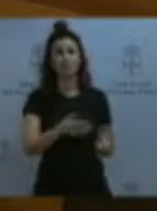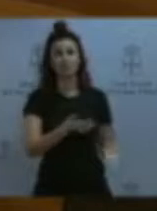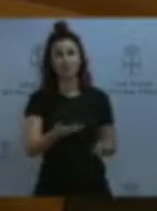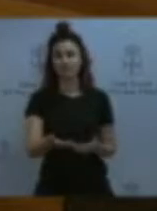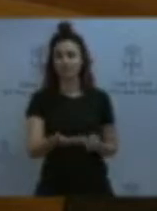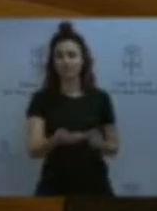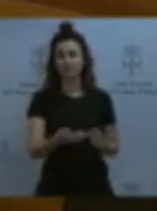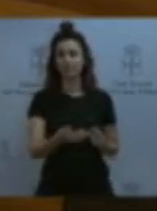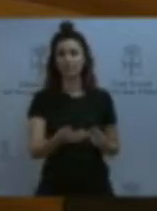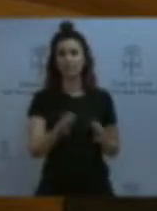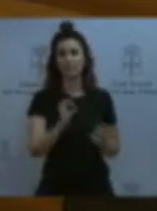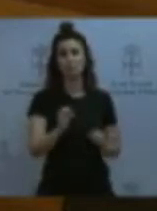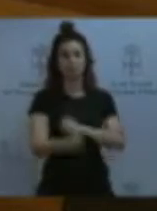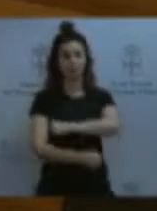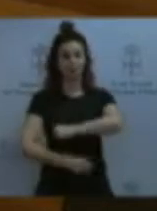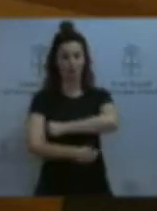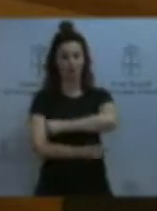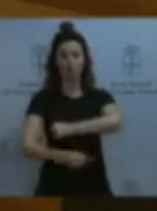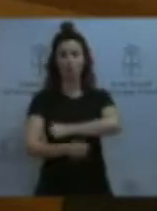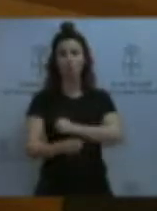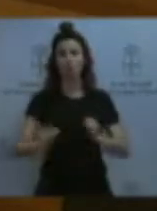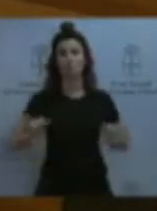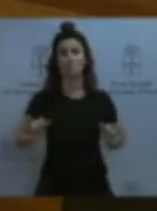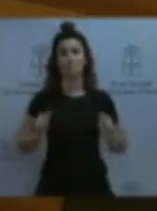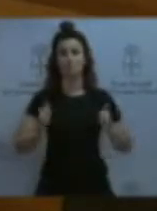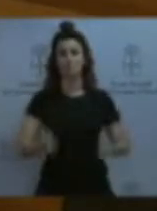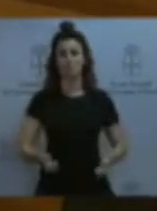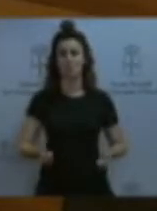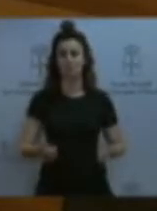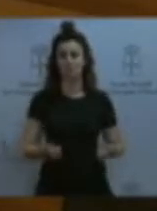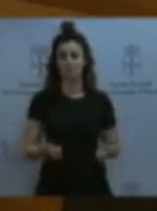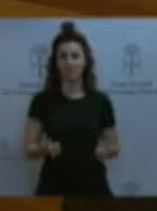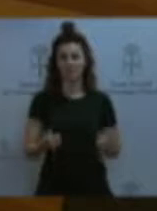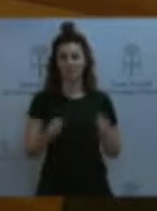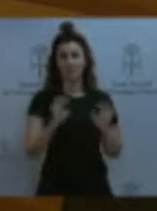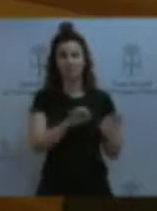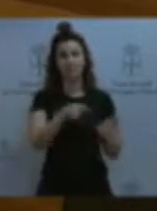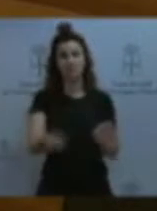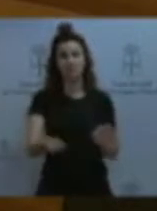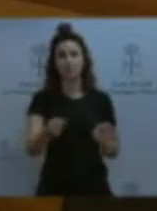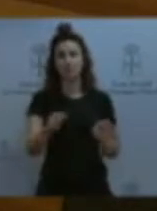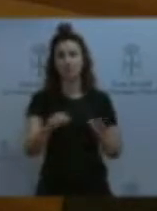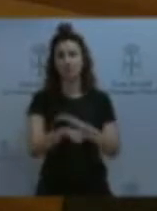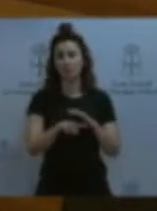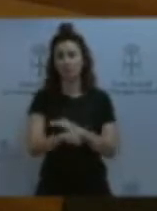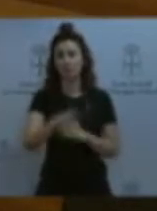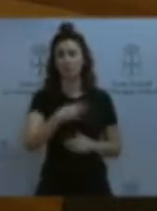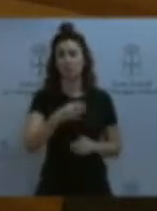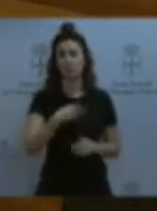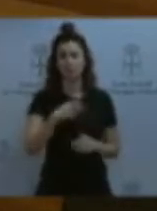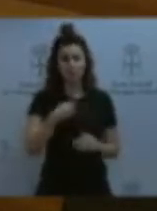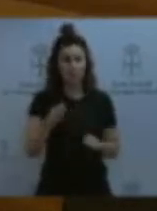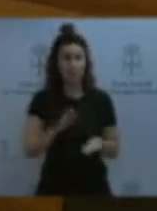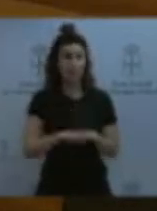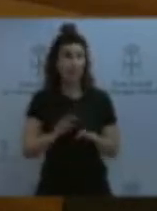en marcha el proceso burocrático para sacar a licitación el diseño del proyecto. Y